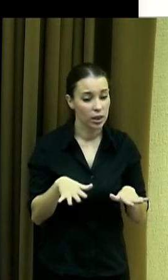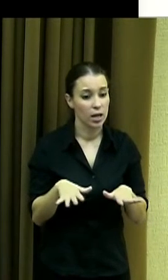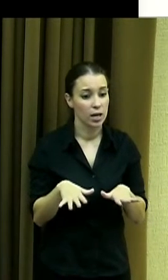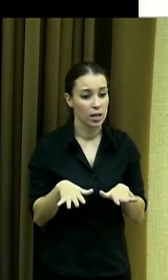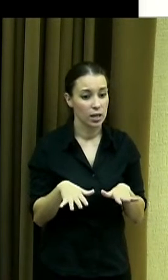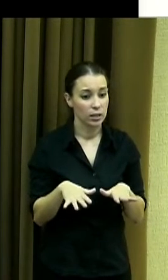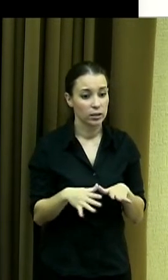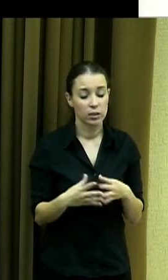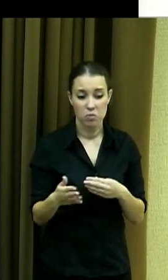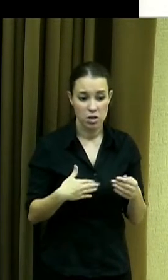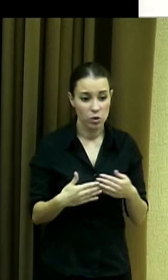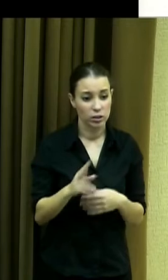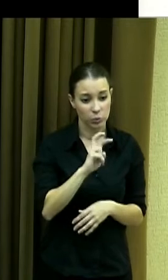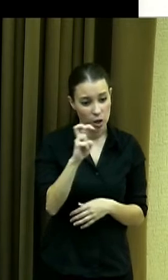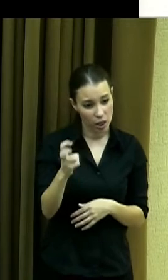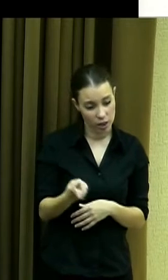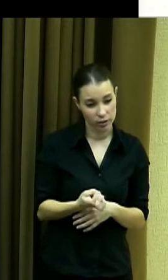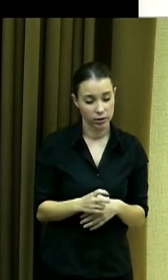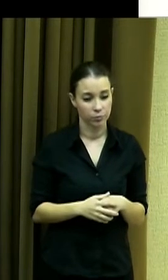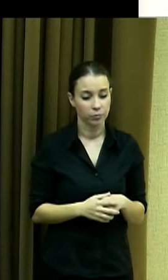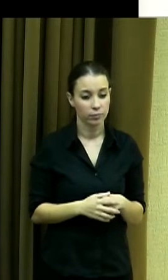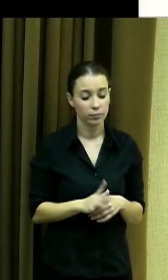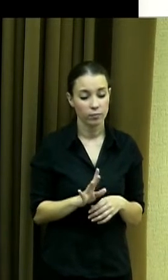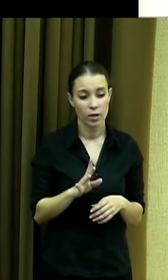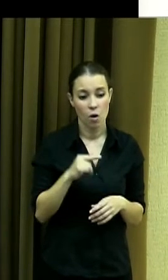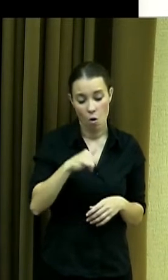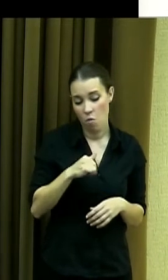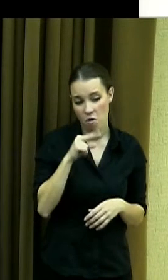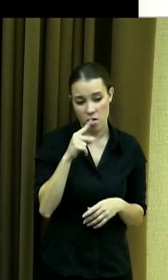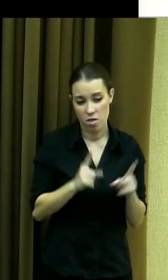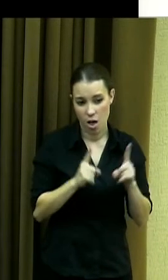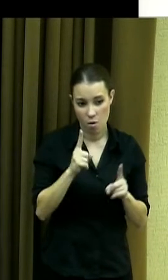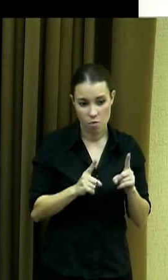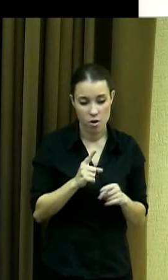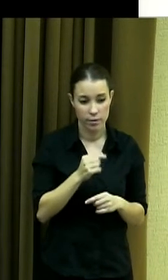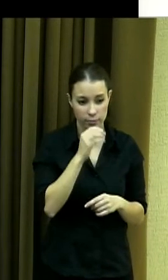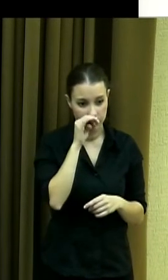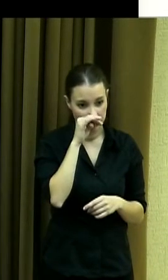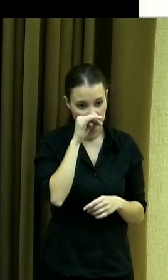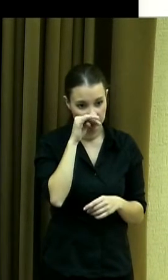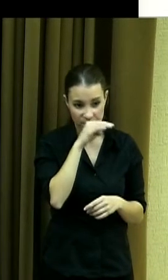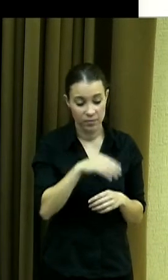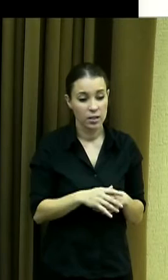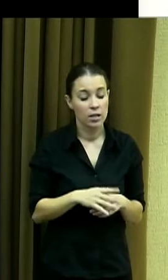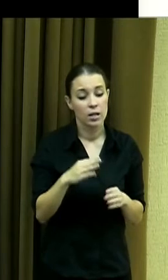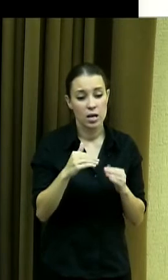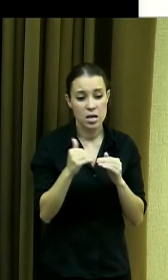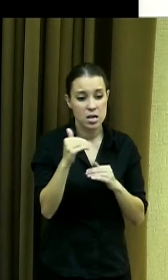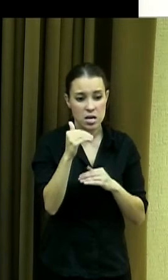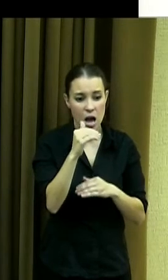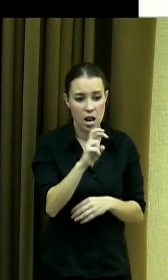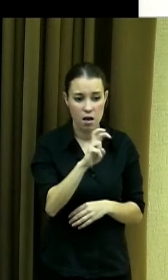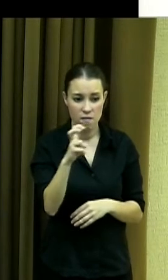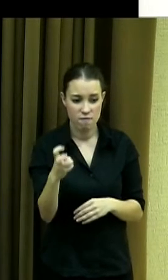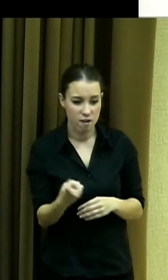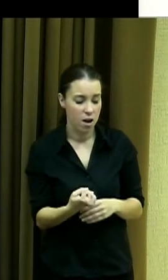perceptivos manipulativos, etc. Ahí he enumerado algunas de ellas. Brunner-Lessig, la escala Bailey, el inventario